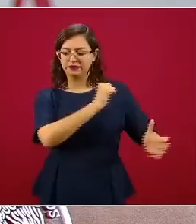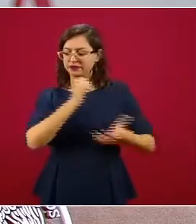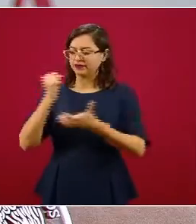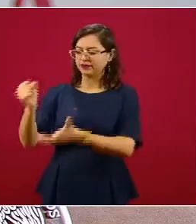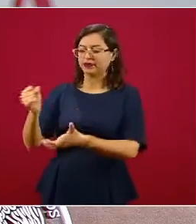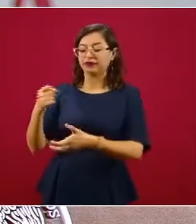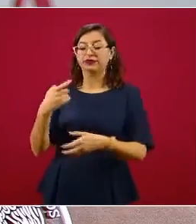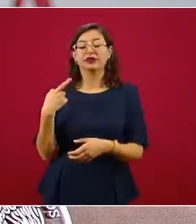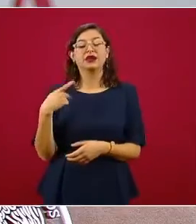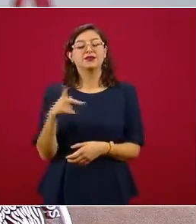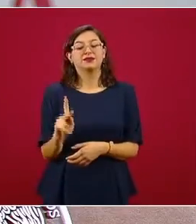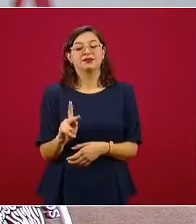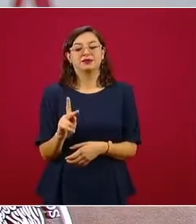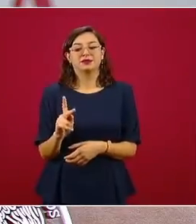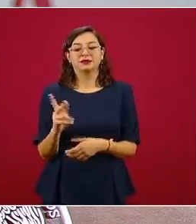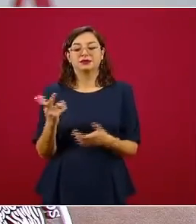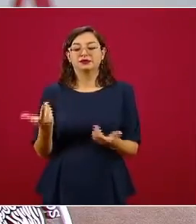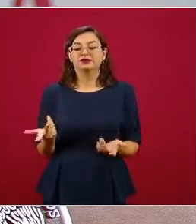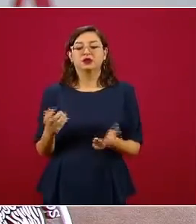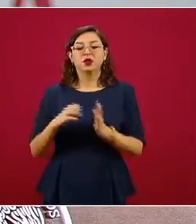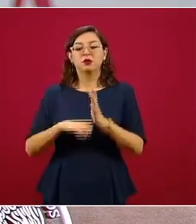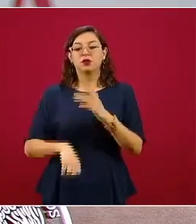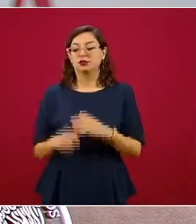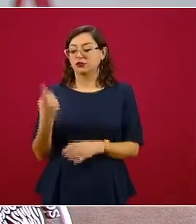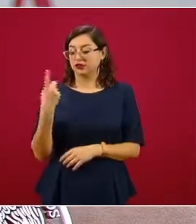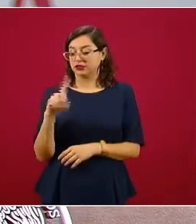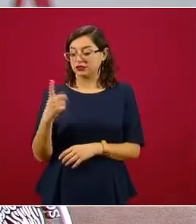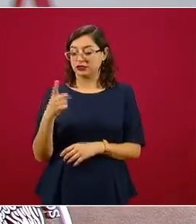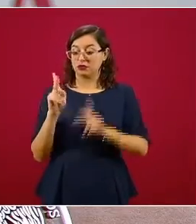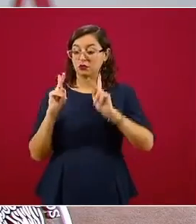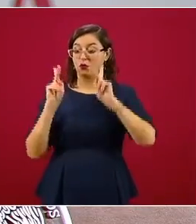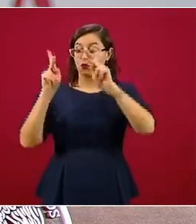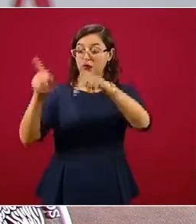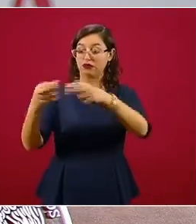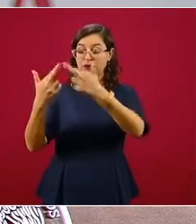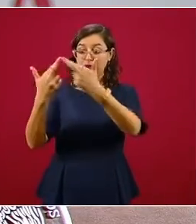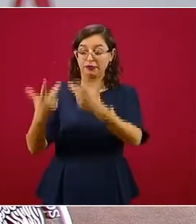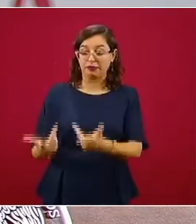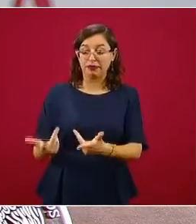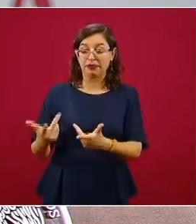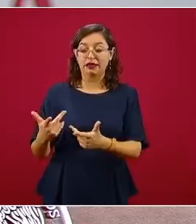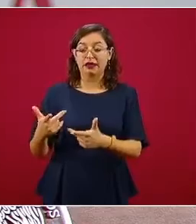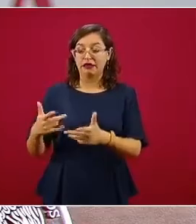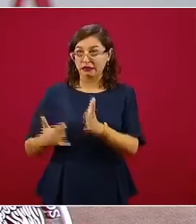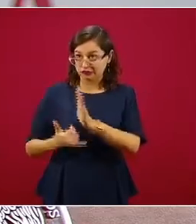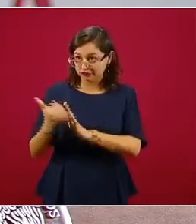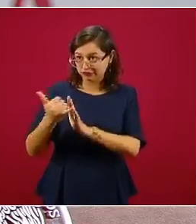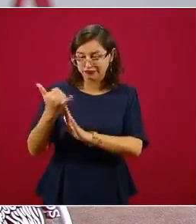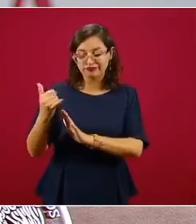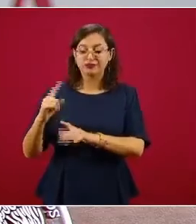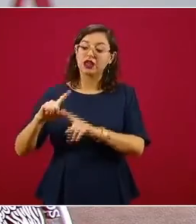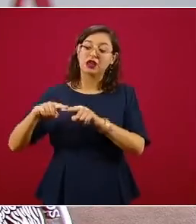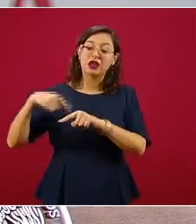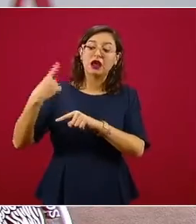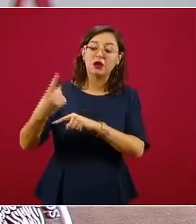ser multianual, porque si se cae un puente, por ejemplo, en diciembre, pues no podemos terminarlo en los días de diciembre, sino